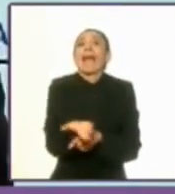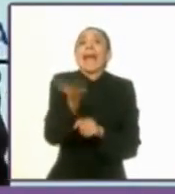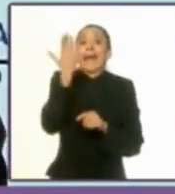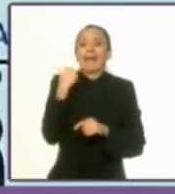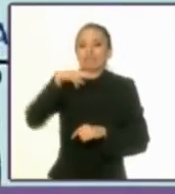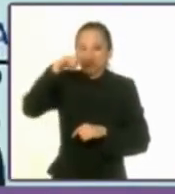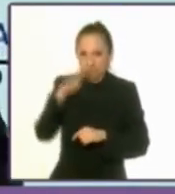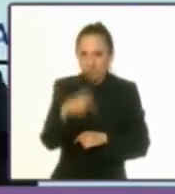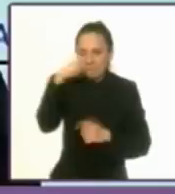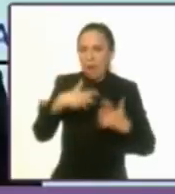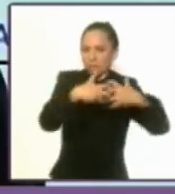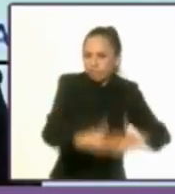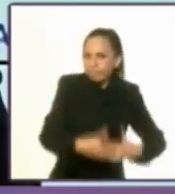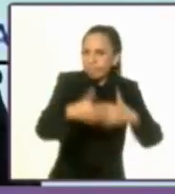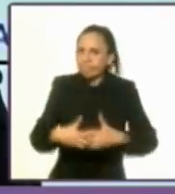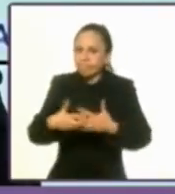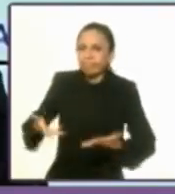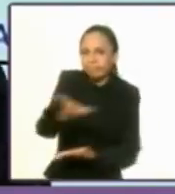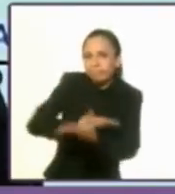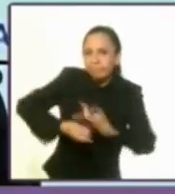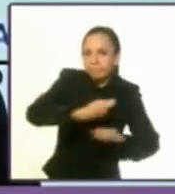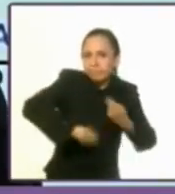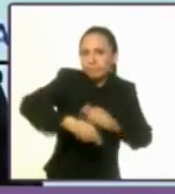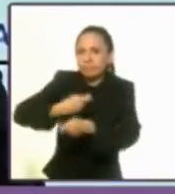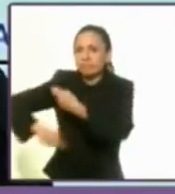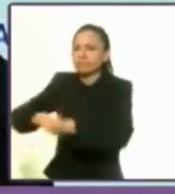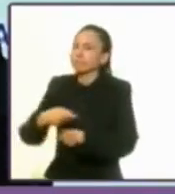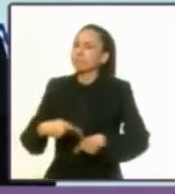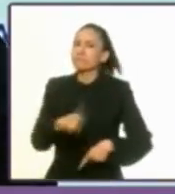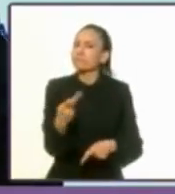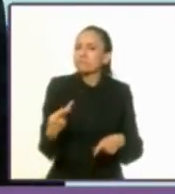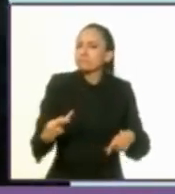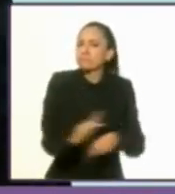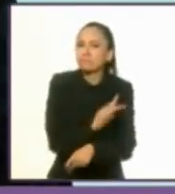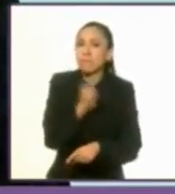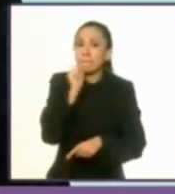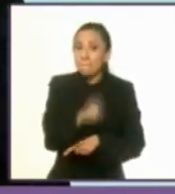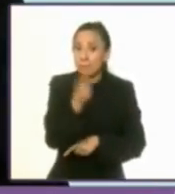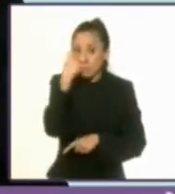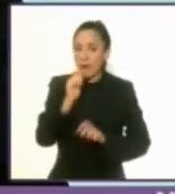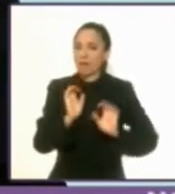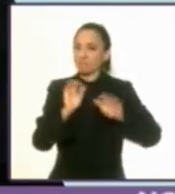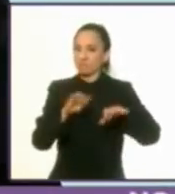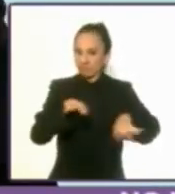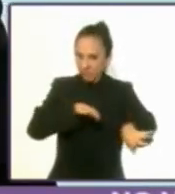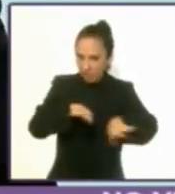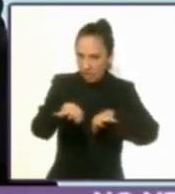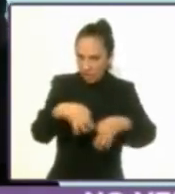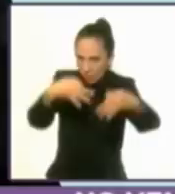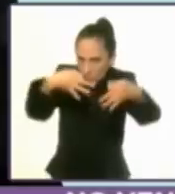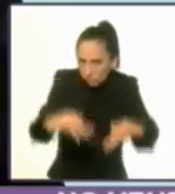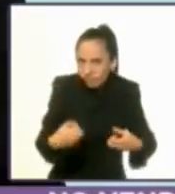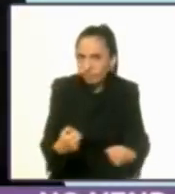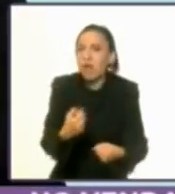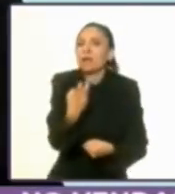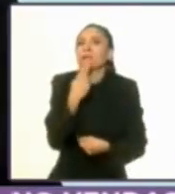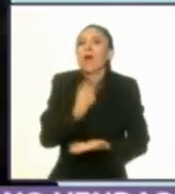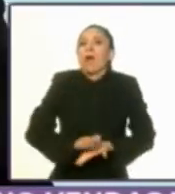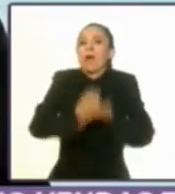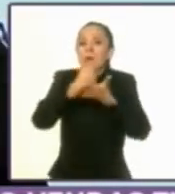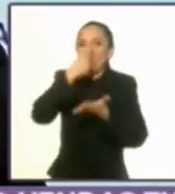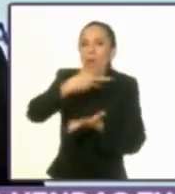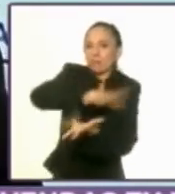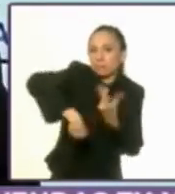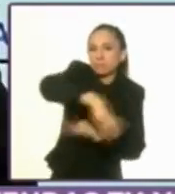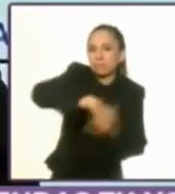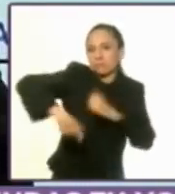industriales la gran fuerza de trabajo es lo que determina la sustentabilidad económica en